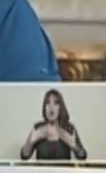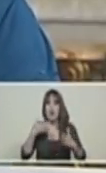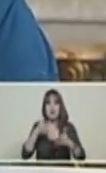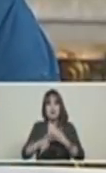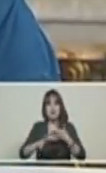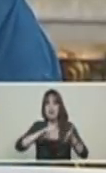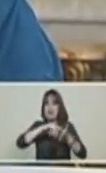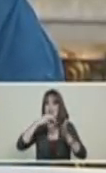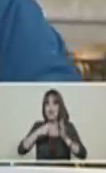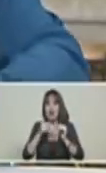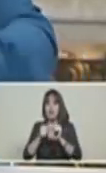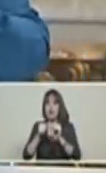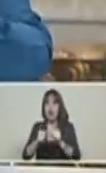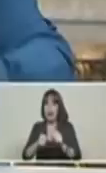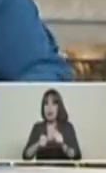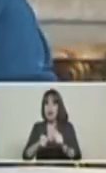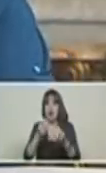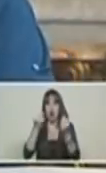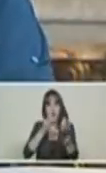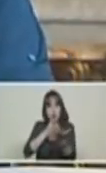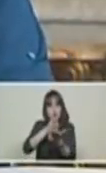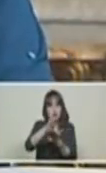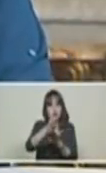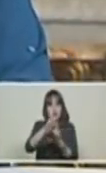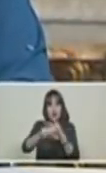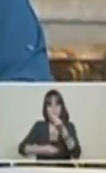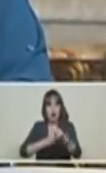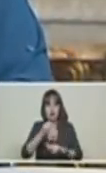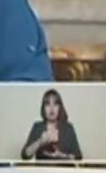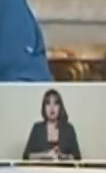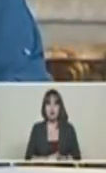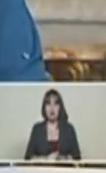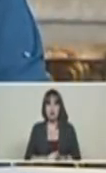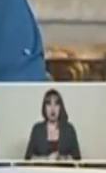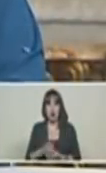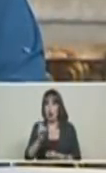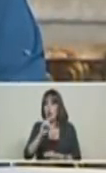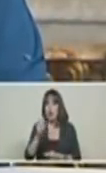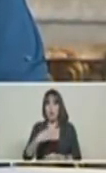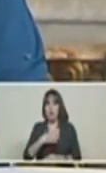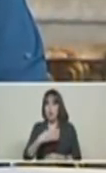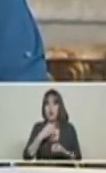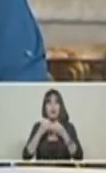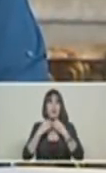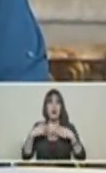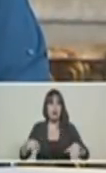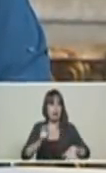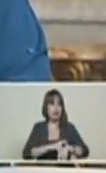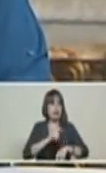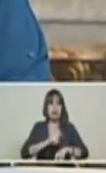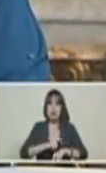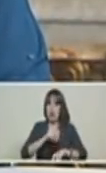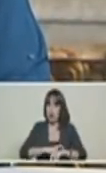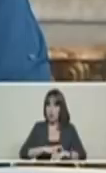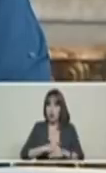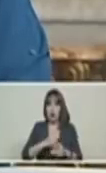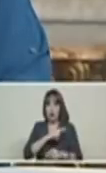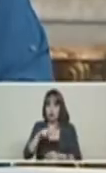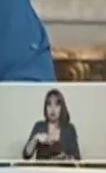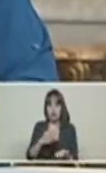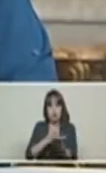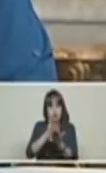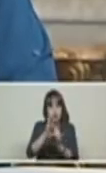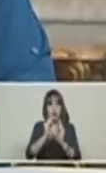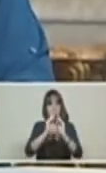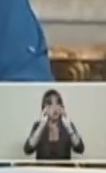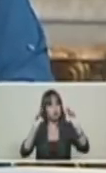manera permanente el rumbo que hemos tomado. No perdamos ni un segundo. Este es el rumbo. Y yo le pido a